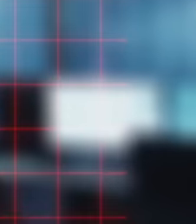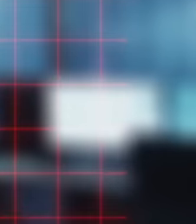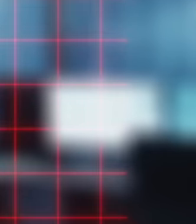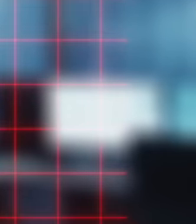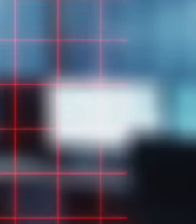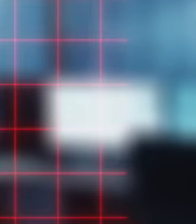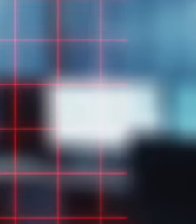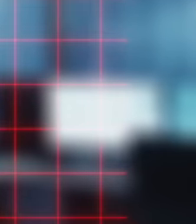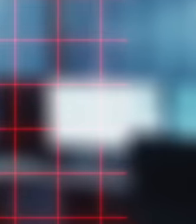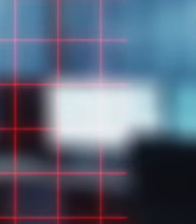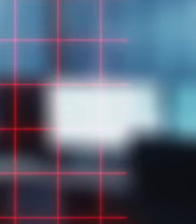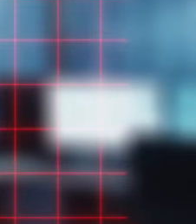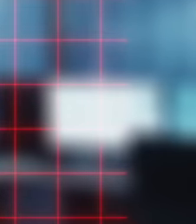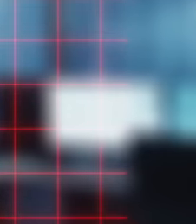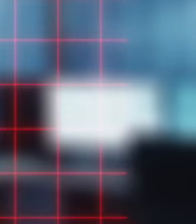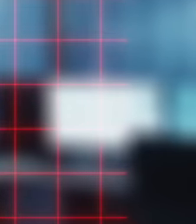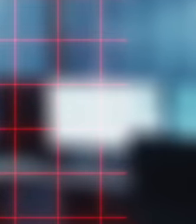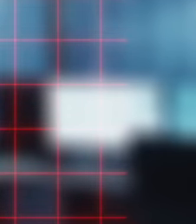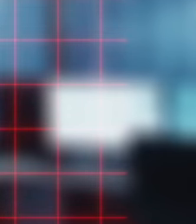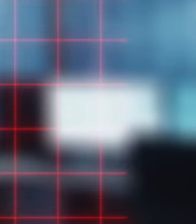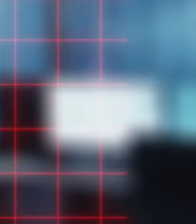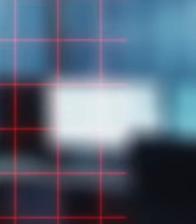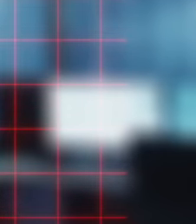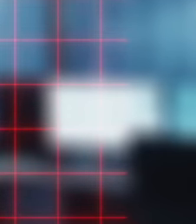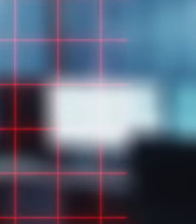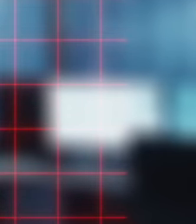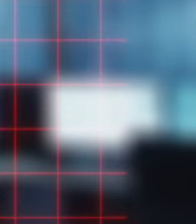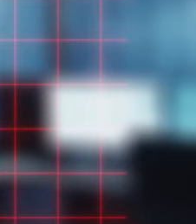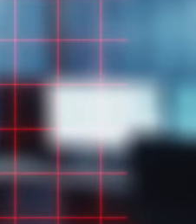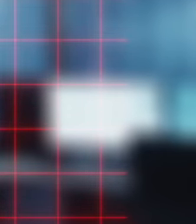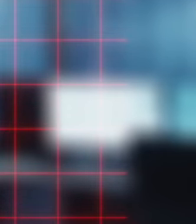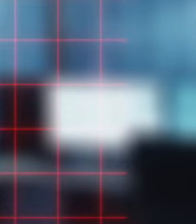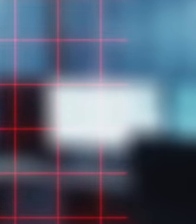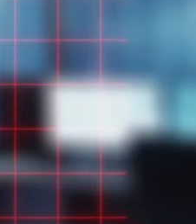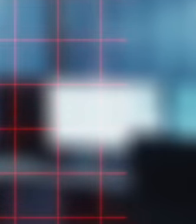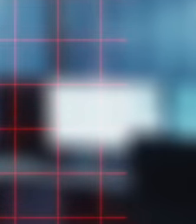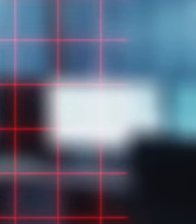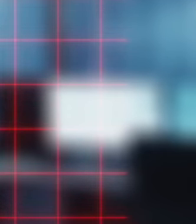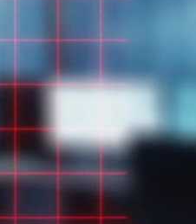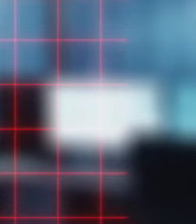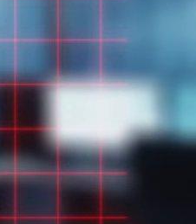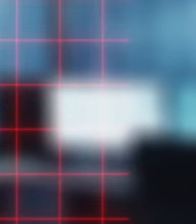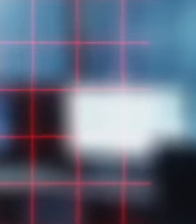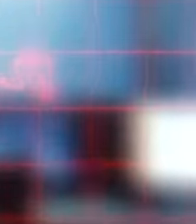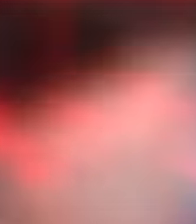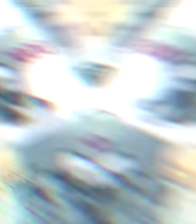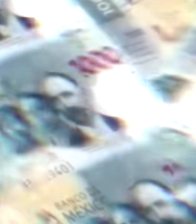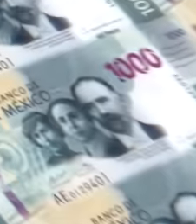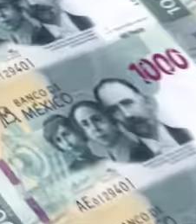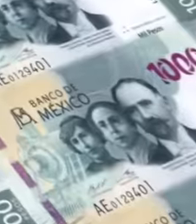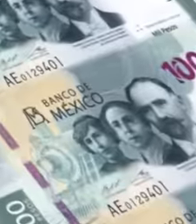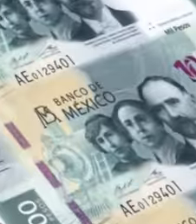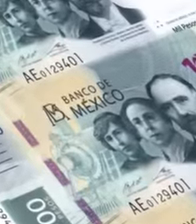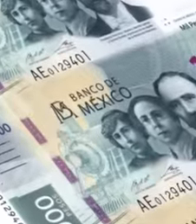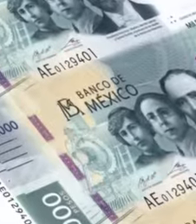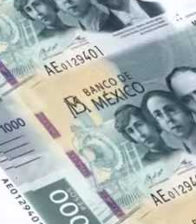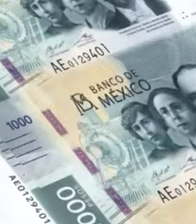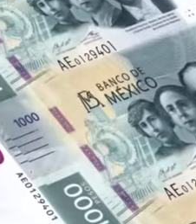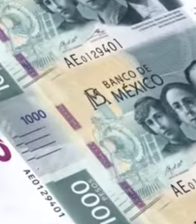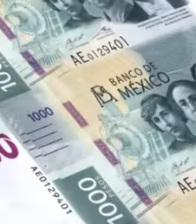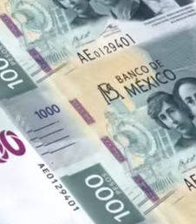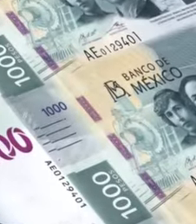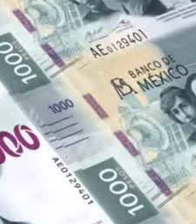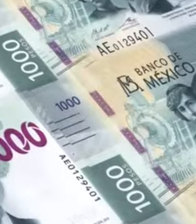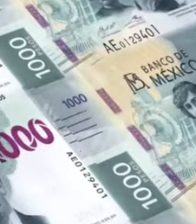este acto ha hecho que Banco Azteca pierda miles de clientes en los últimos meses, afectando los ingresos que